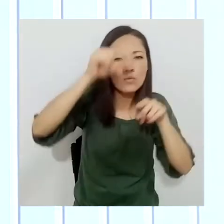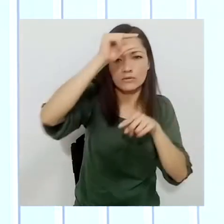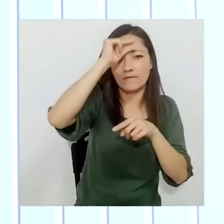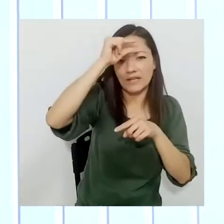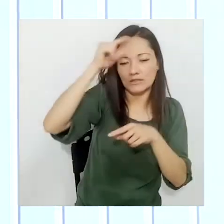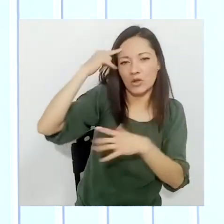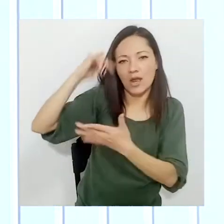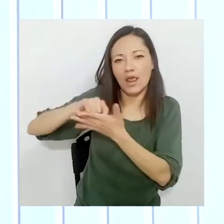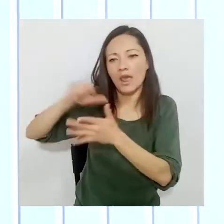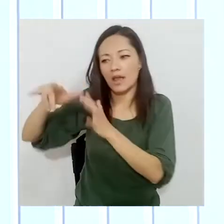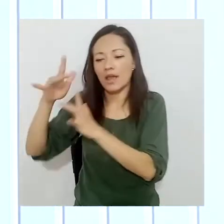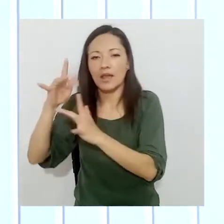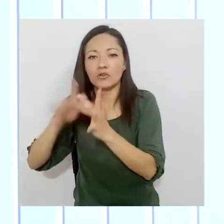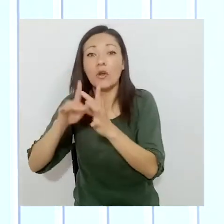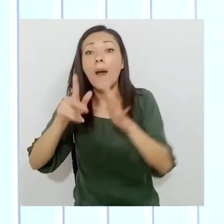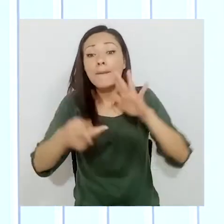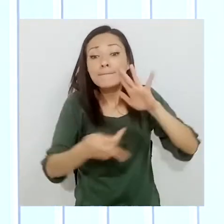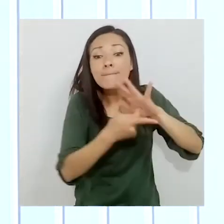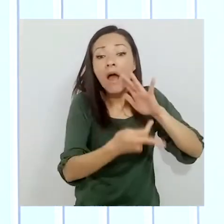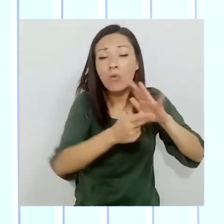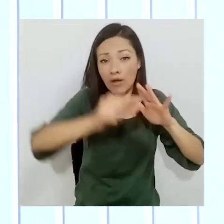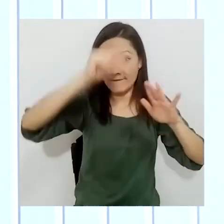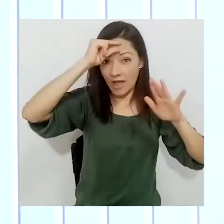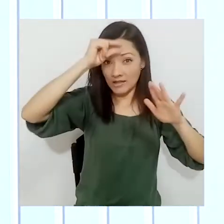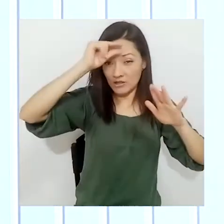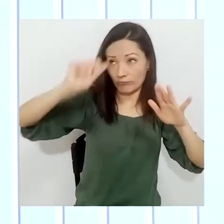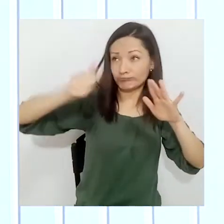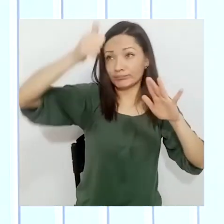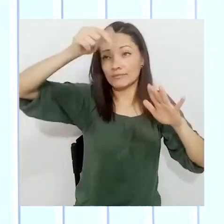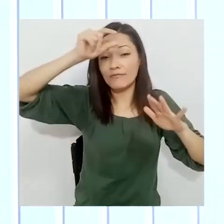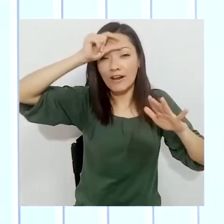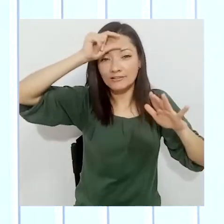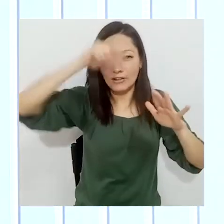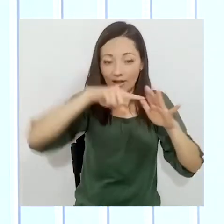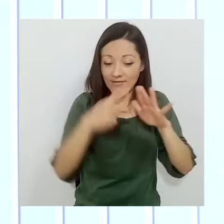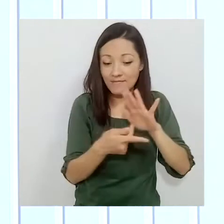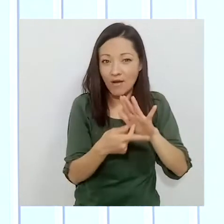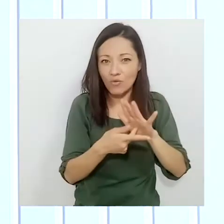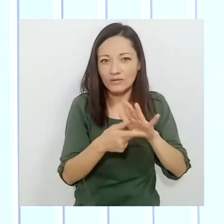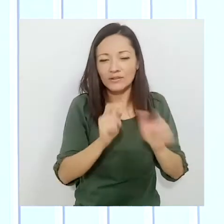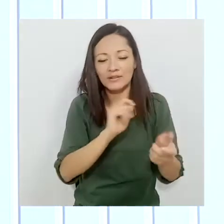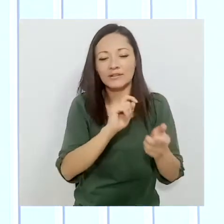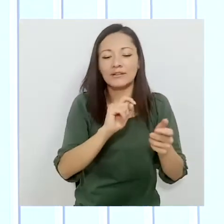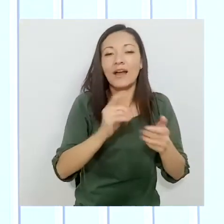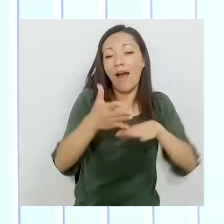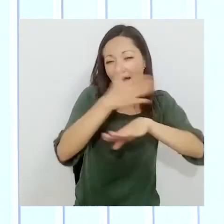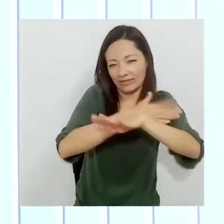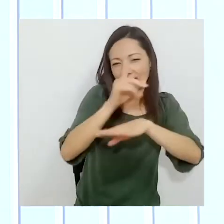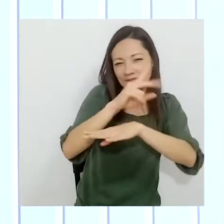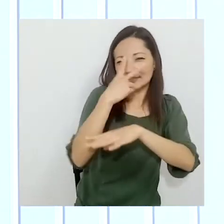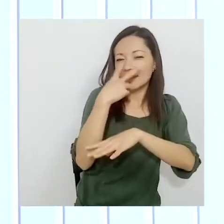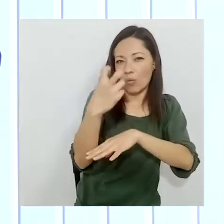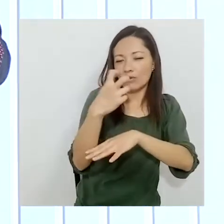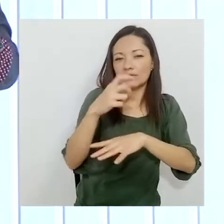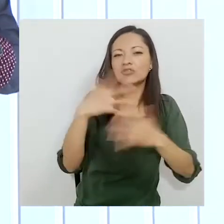en él. Pablo era un fariseo de fariseos, un rabino, un maestro. ¿Dónde se lo